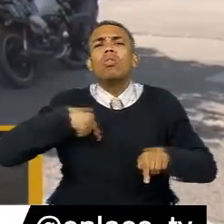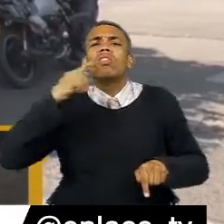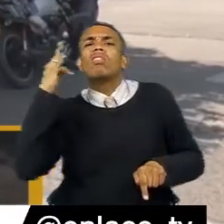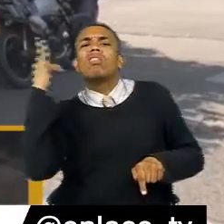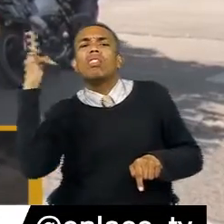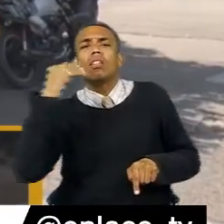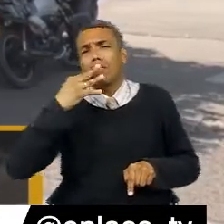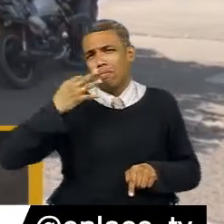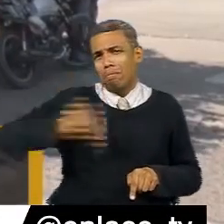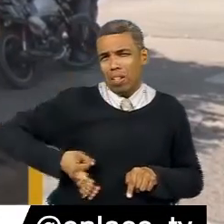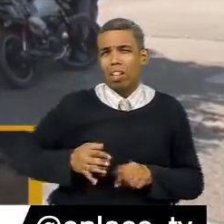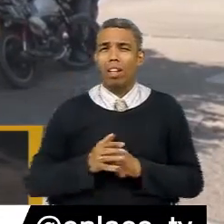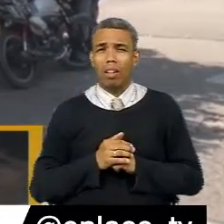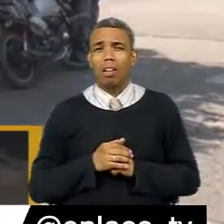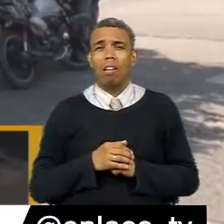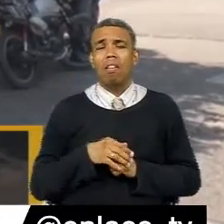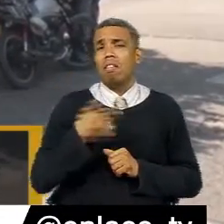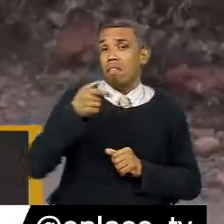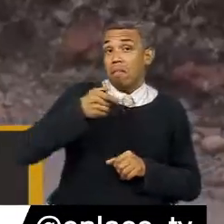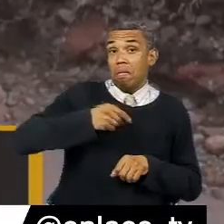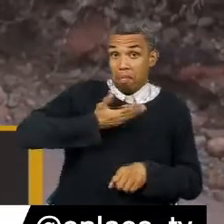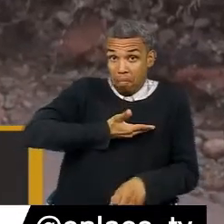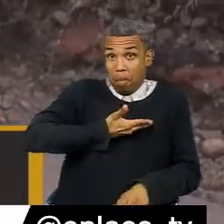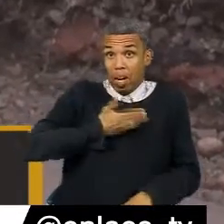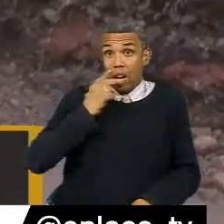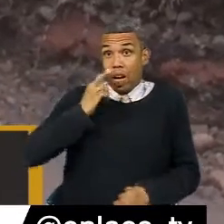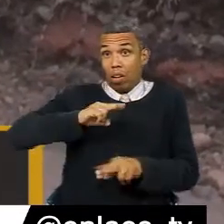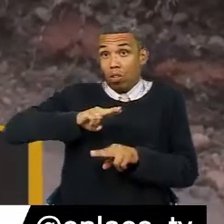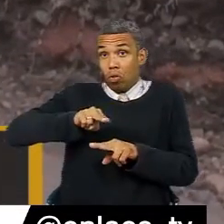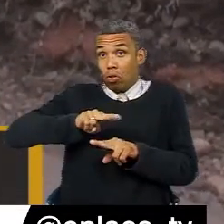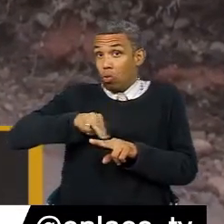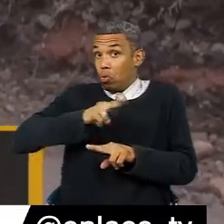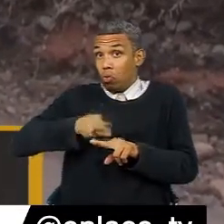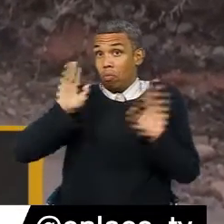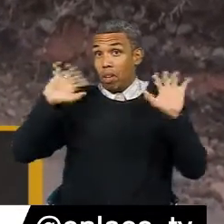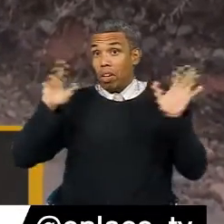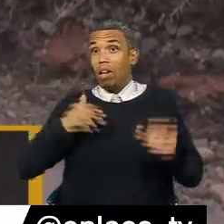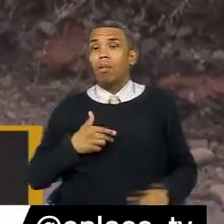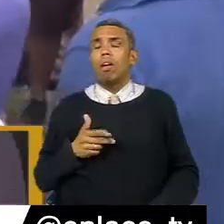fue asientada, como lo... Gracias a Dios que la comunidad,